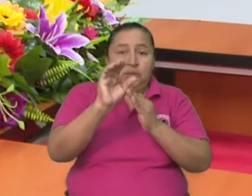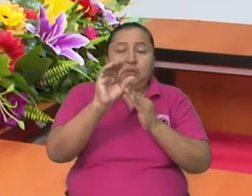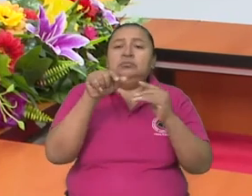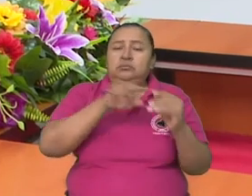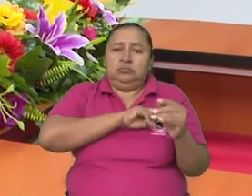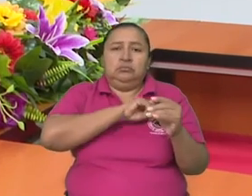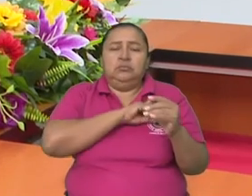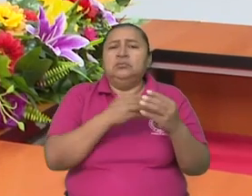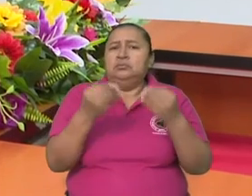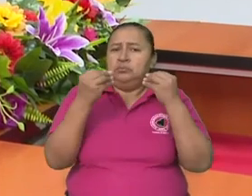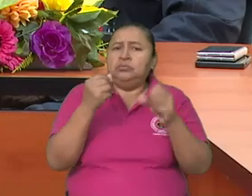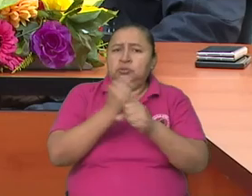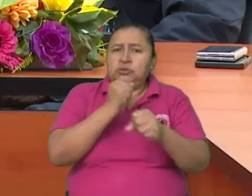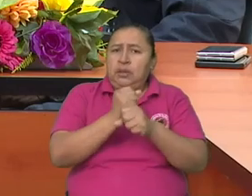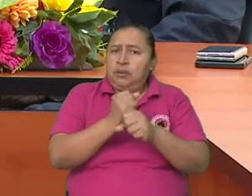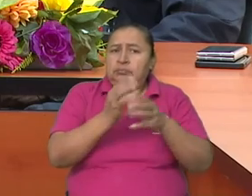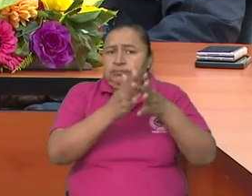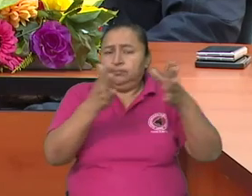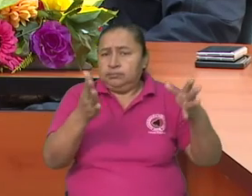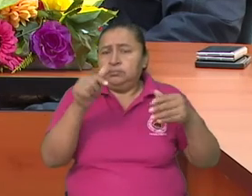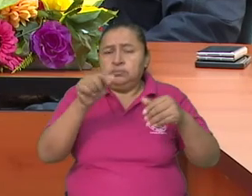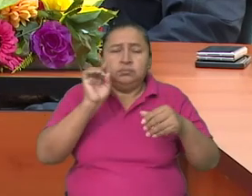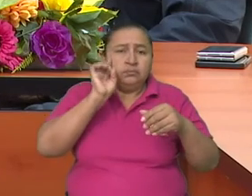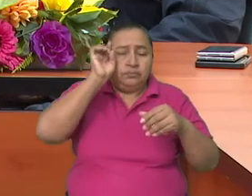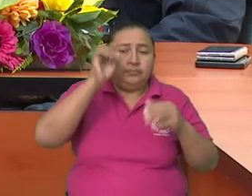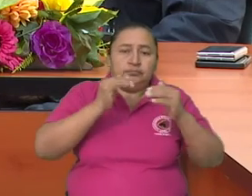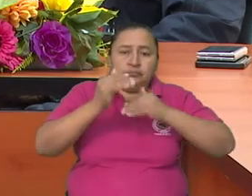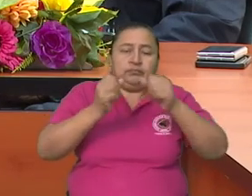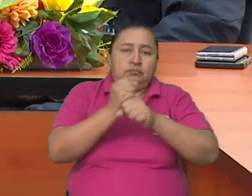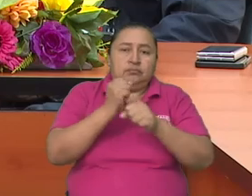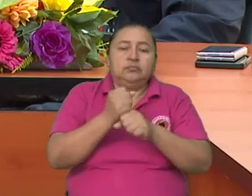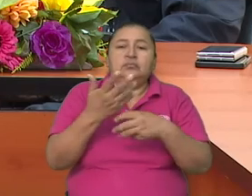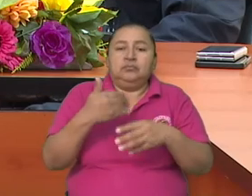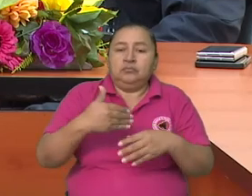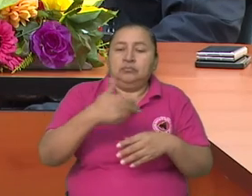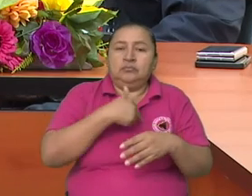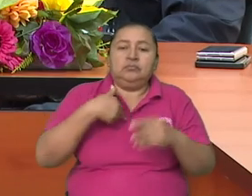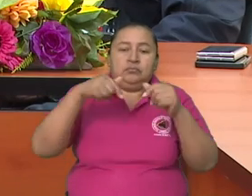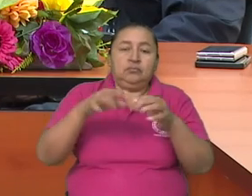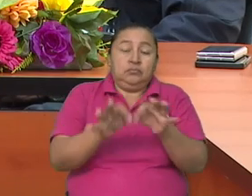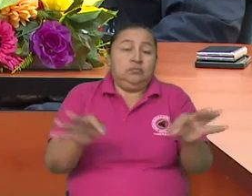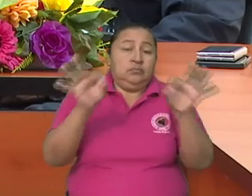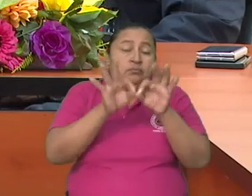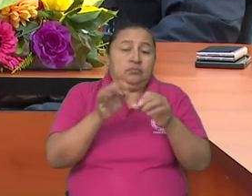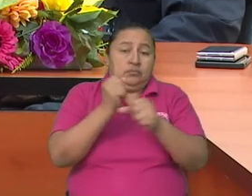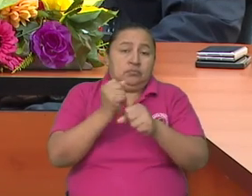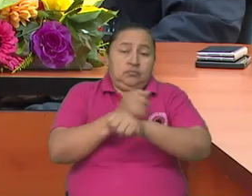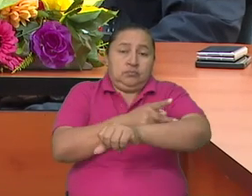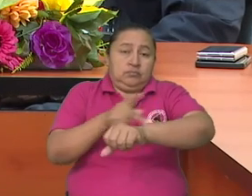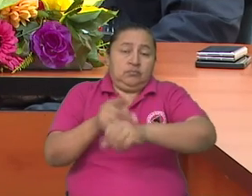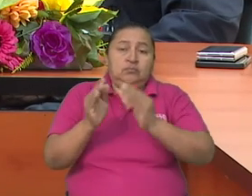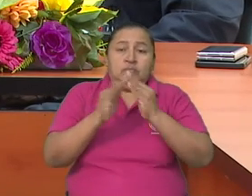hay grandes obras y programas desarrollándose y también por ejecutarse en este importante puerto. ¿Qué nos puede decir al